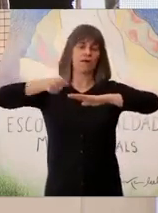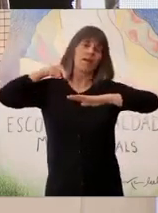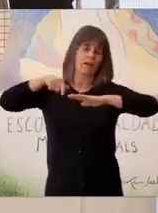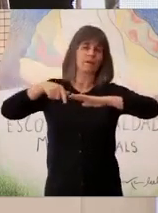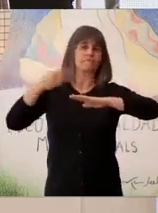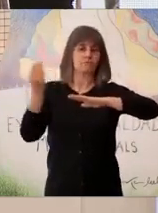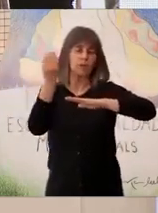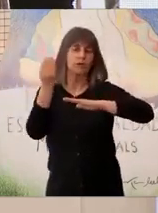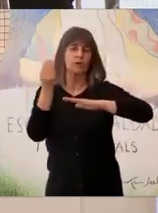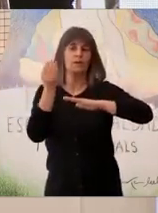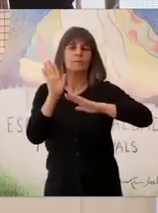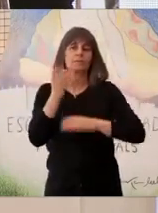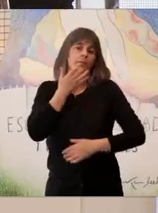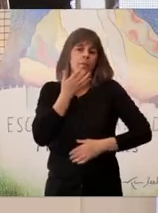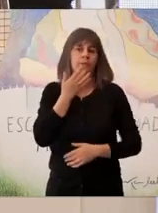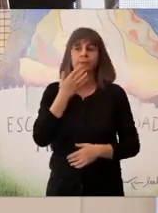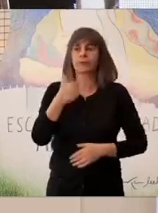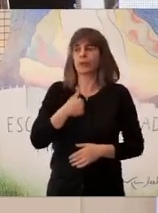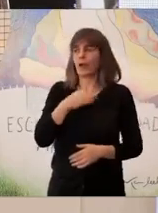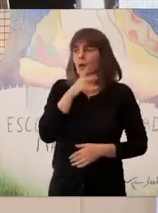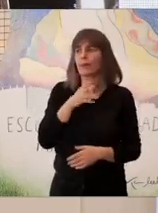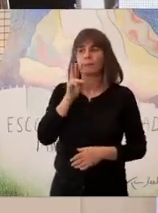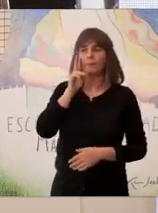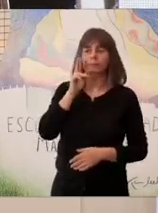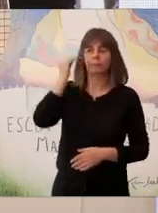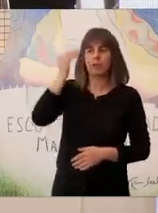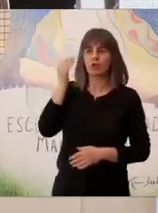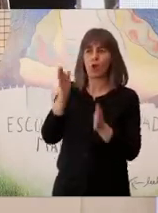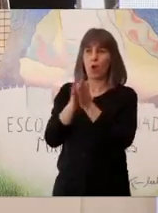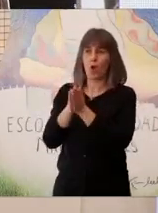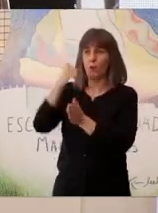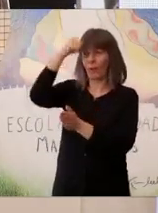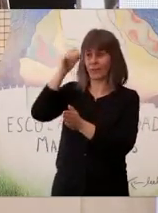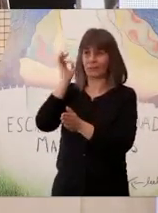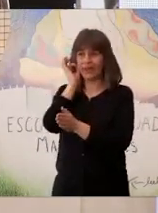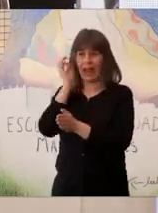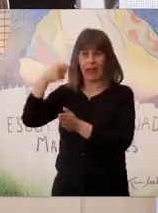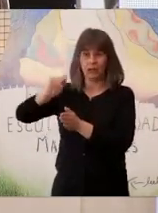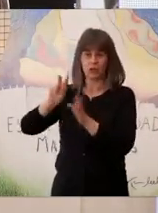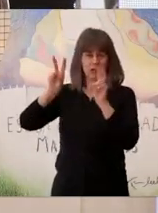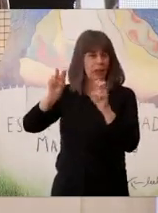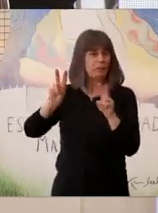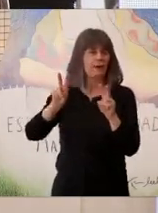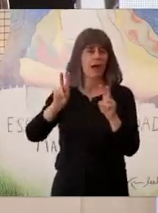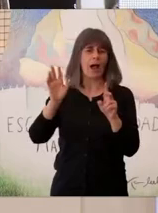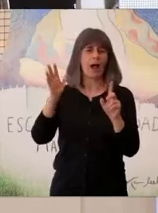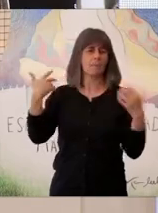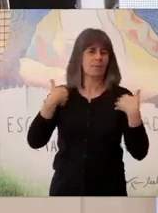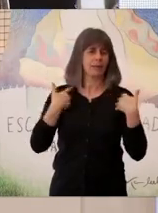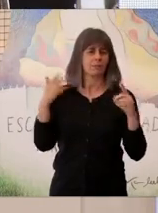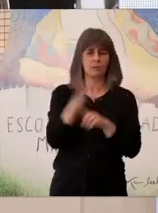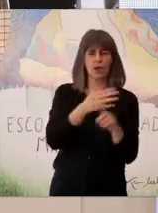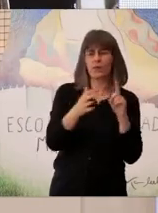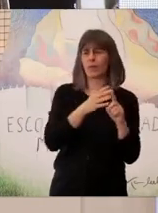estoy pensando en un compañero o en una compañera que no tienen que ver nada con este mundo de las víctimas, de la violencia ni del derecho